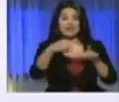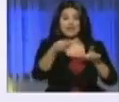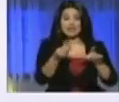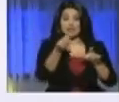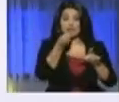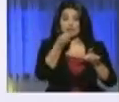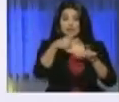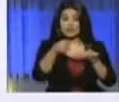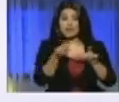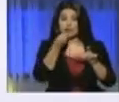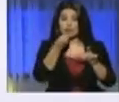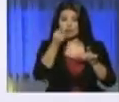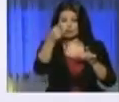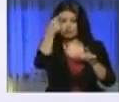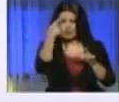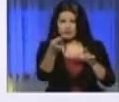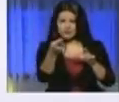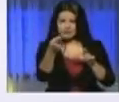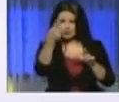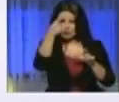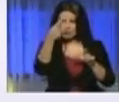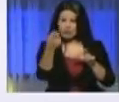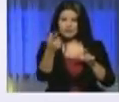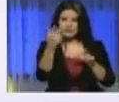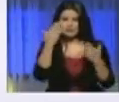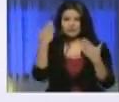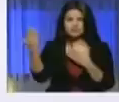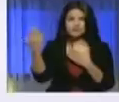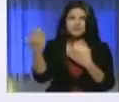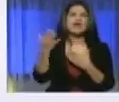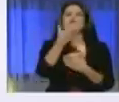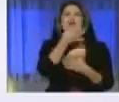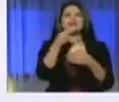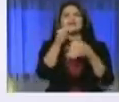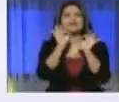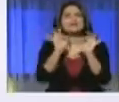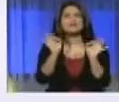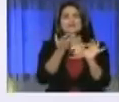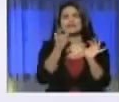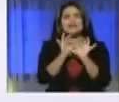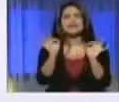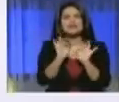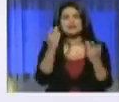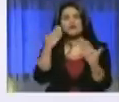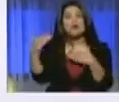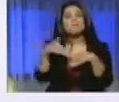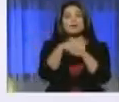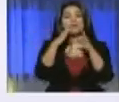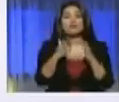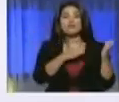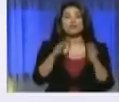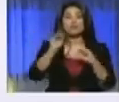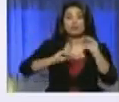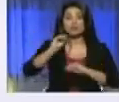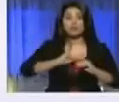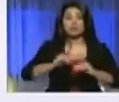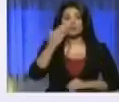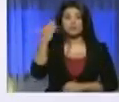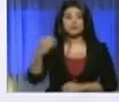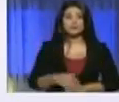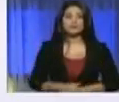saben, queda, aquí está, miren, más sencillo, bien bonito, que lo hizo el Ministerio de Planificación. Aquí está.